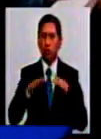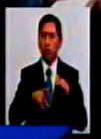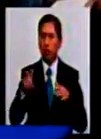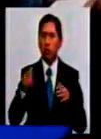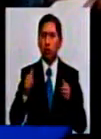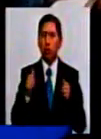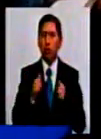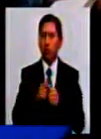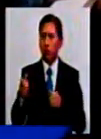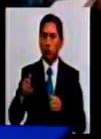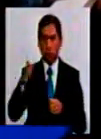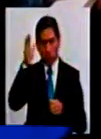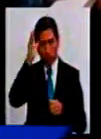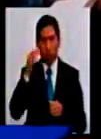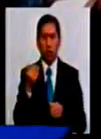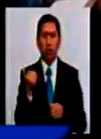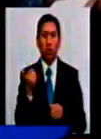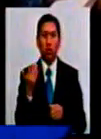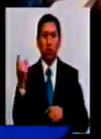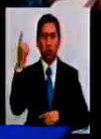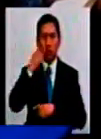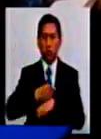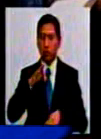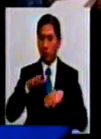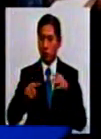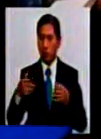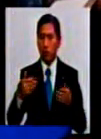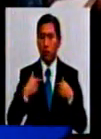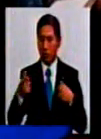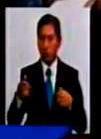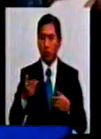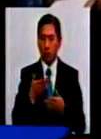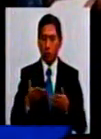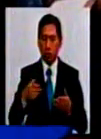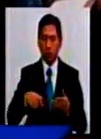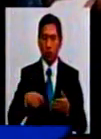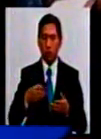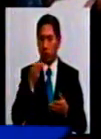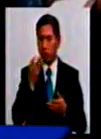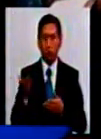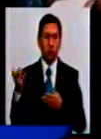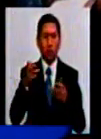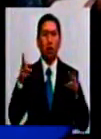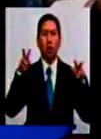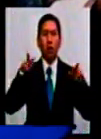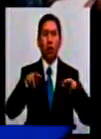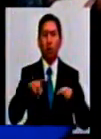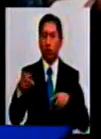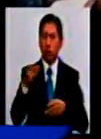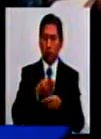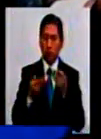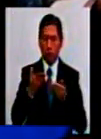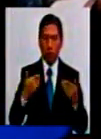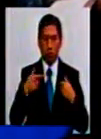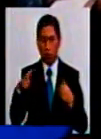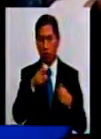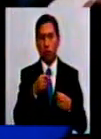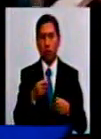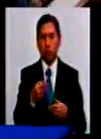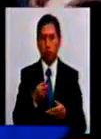padre durante 15 días llevando sal desde el altiplano a los valles a cambio de productos